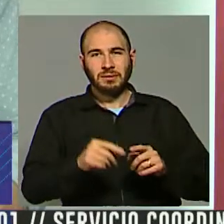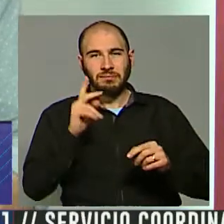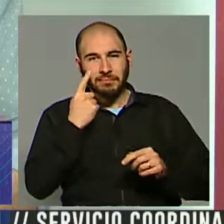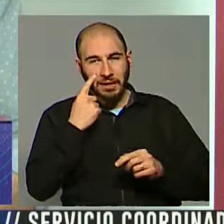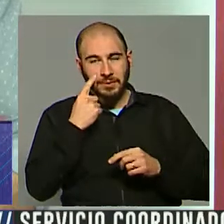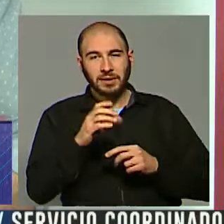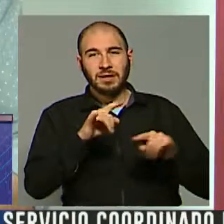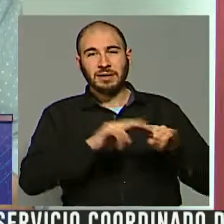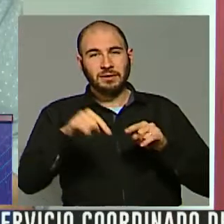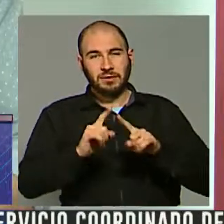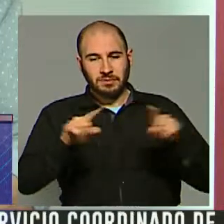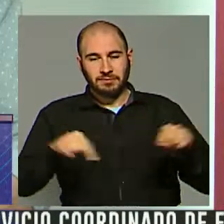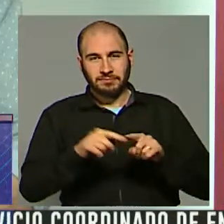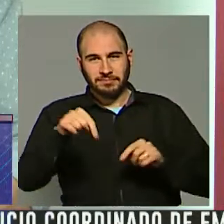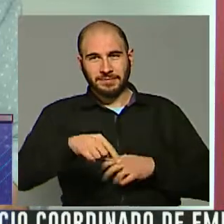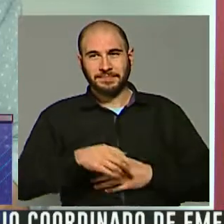por